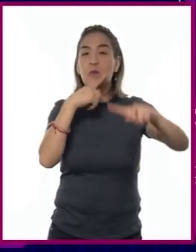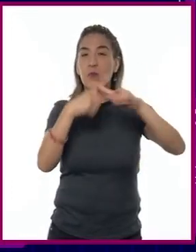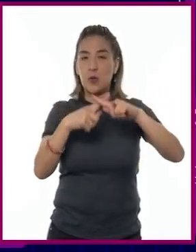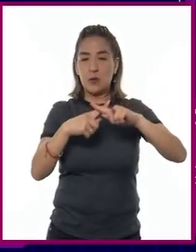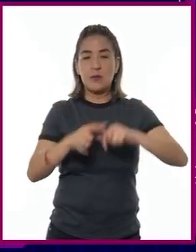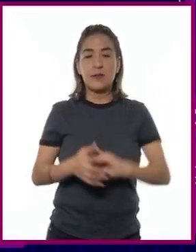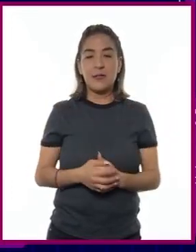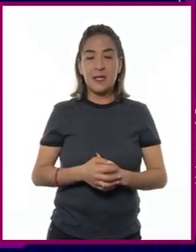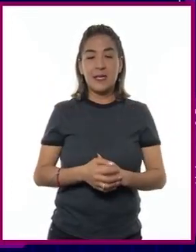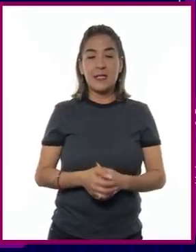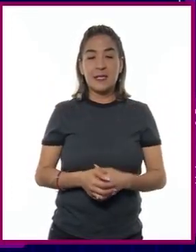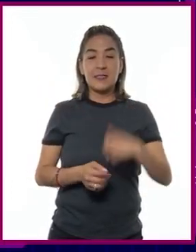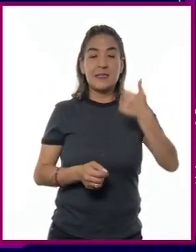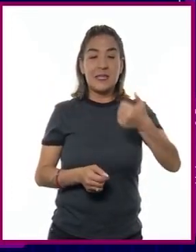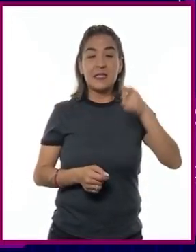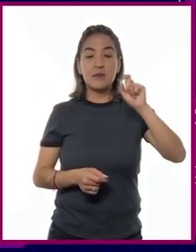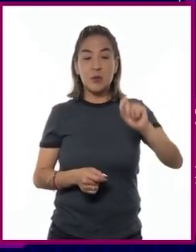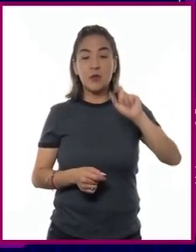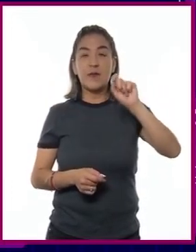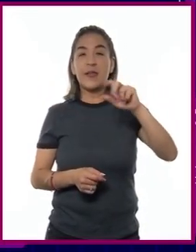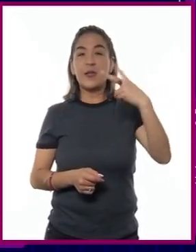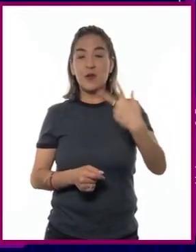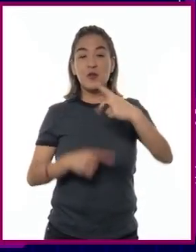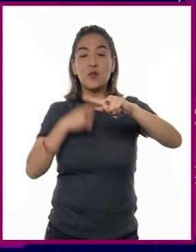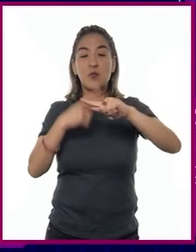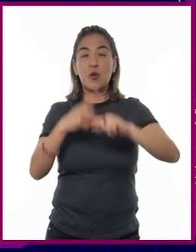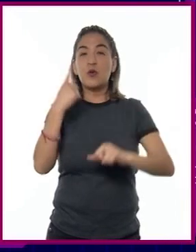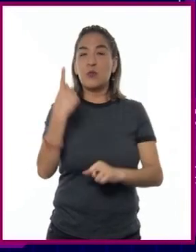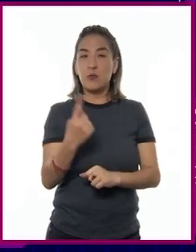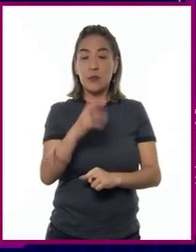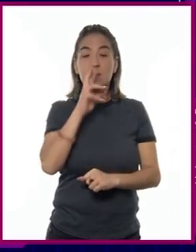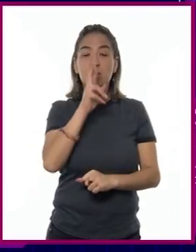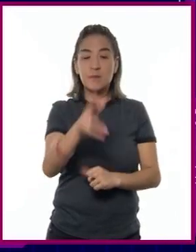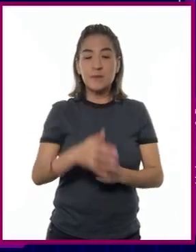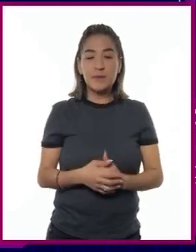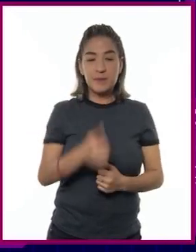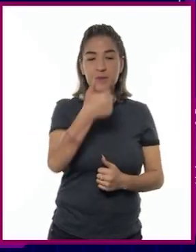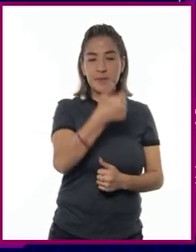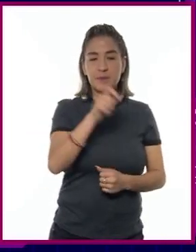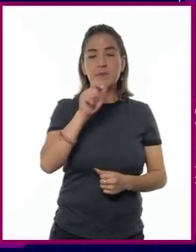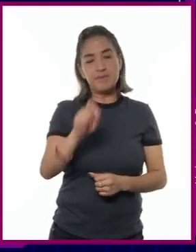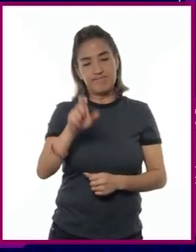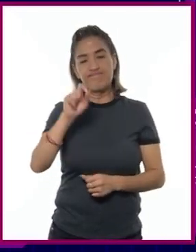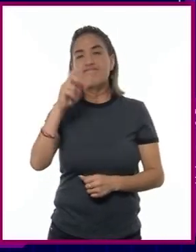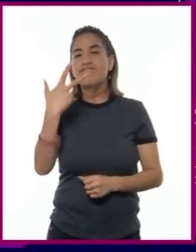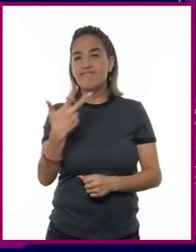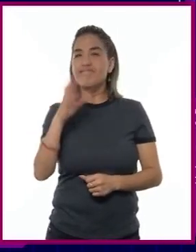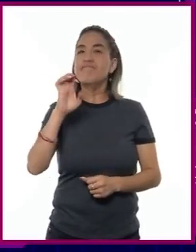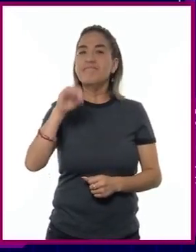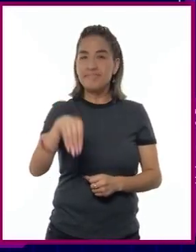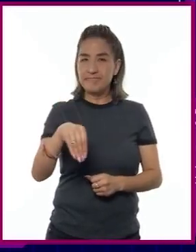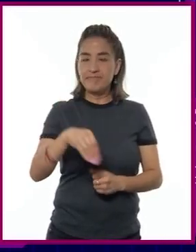multiplicar 6.28 por 1 se obtiene 6.28